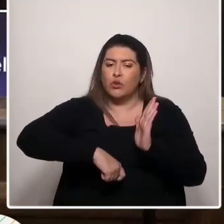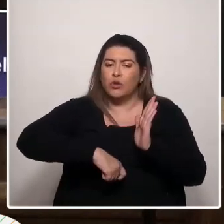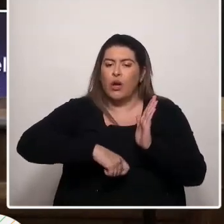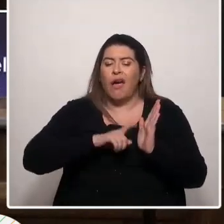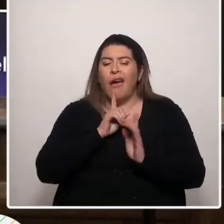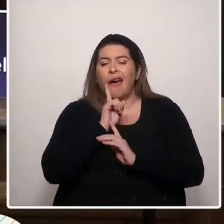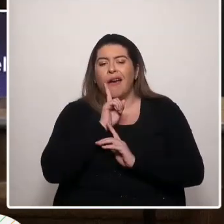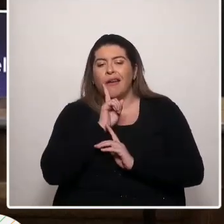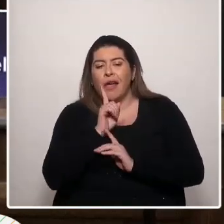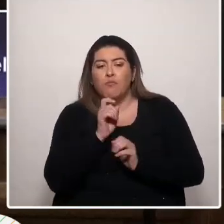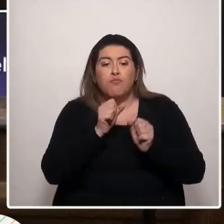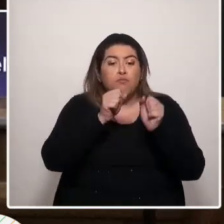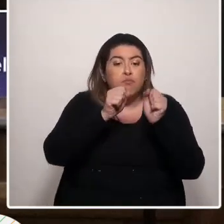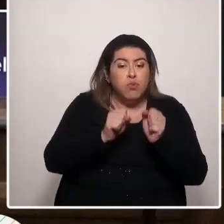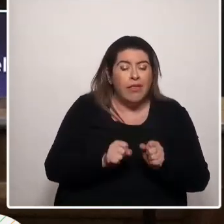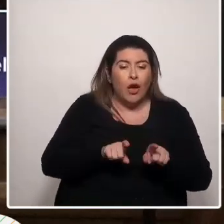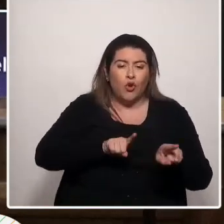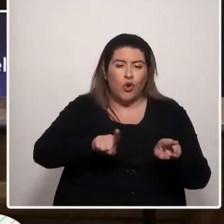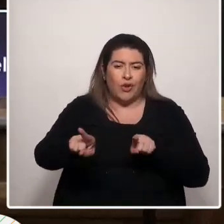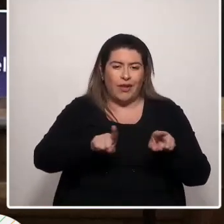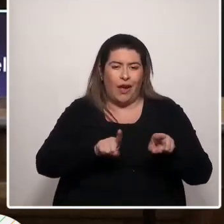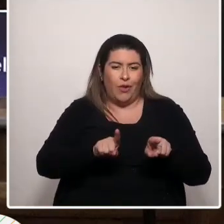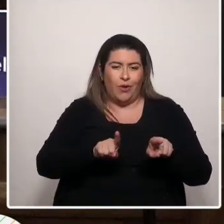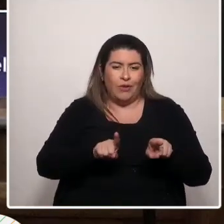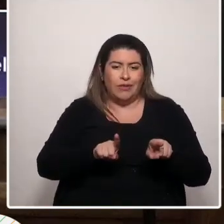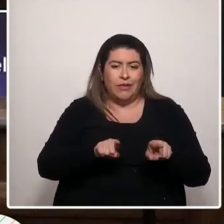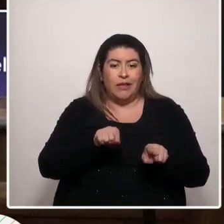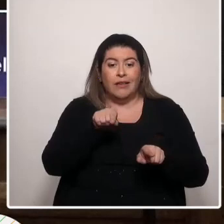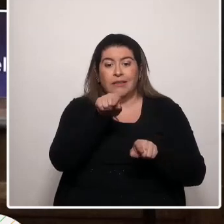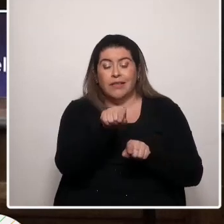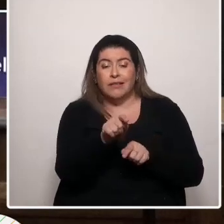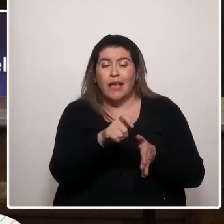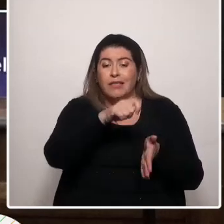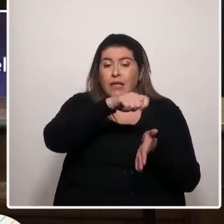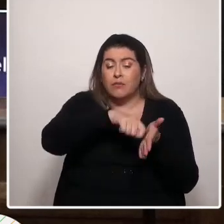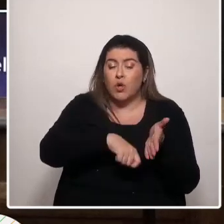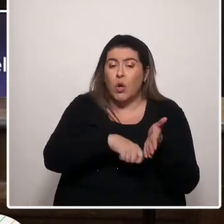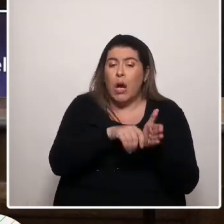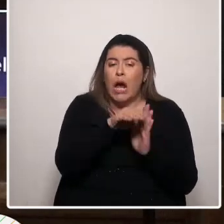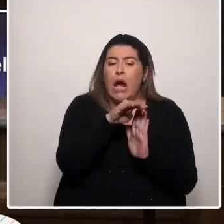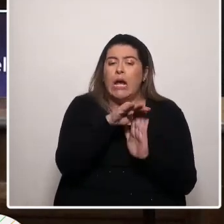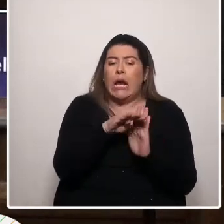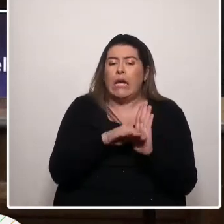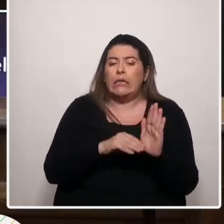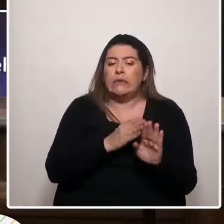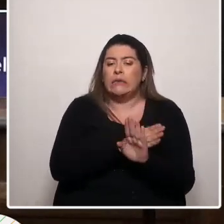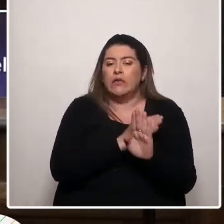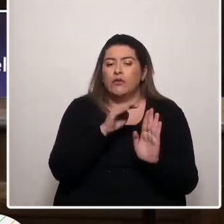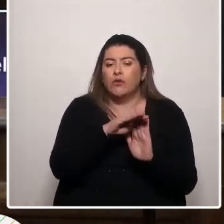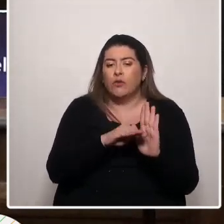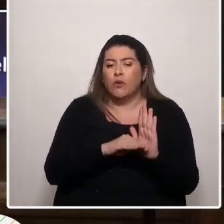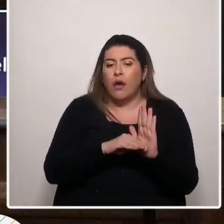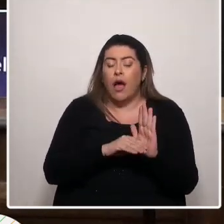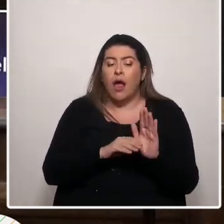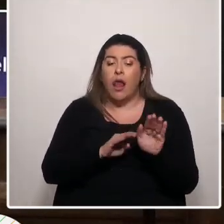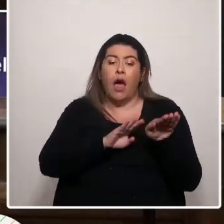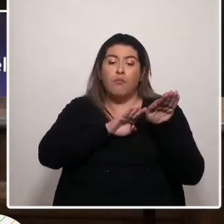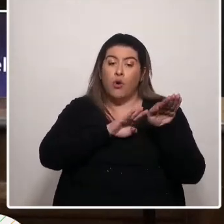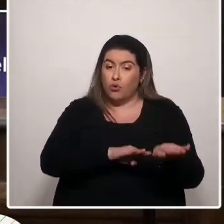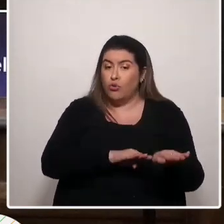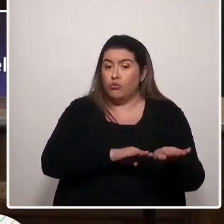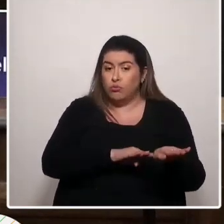están disponibles para ser coordinadores, si esa inscripción va a tener algún requisito como, por ejemplo, el patrocinio, tal como